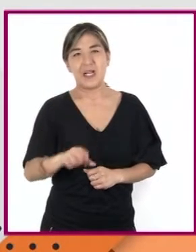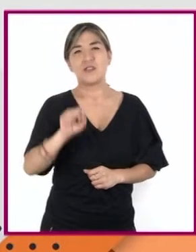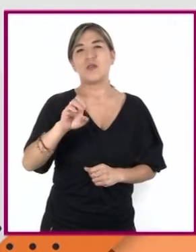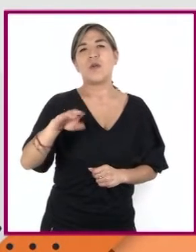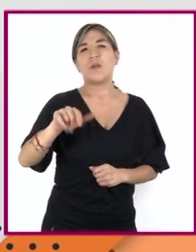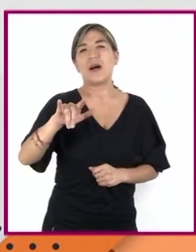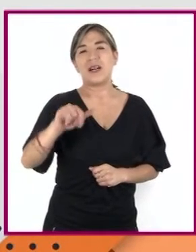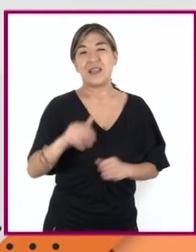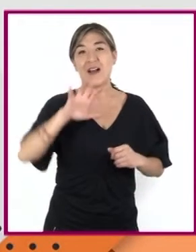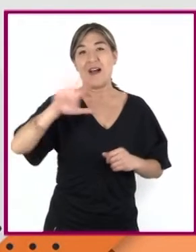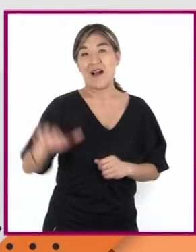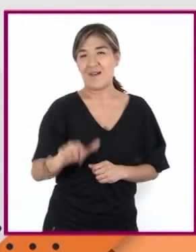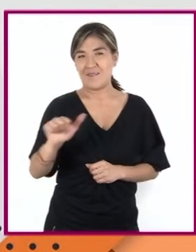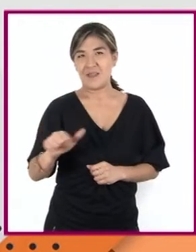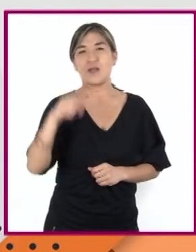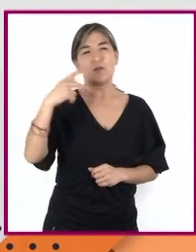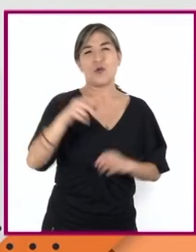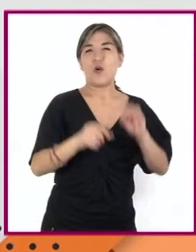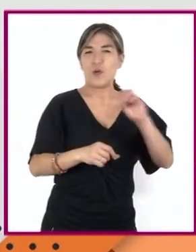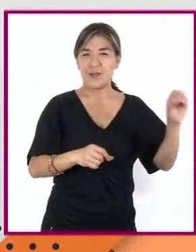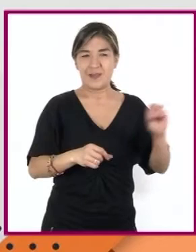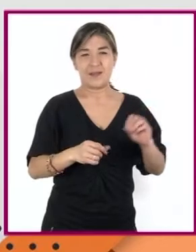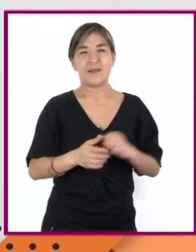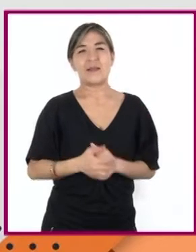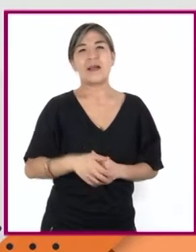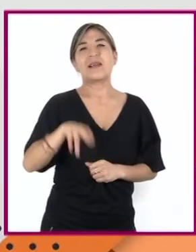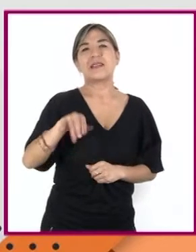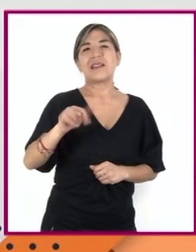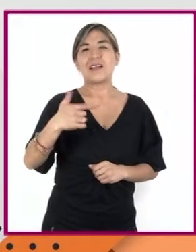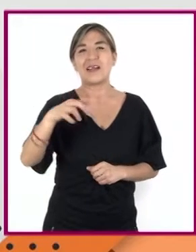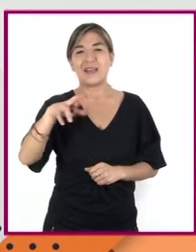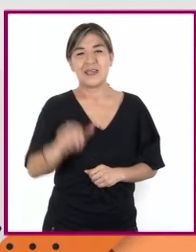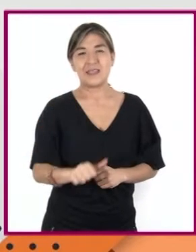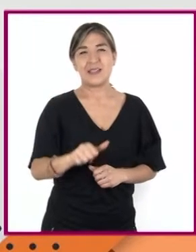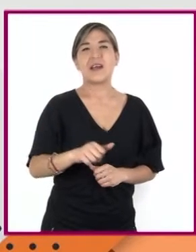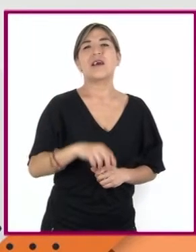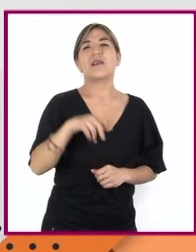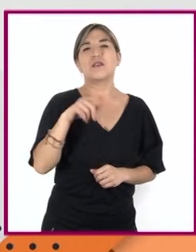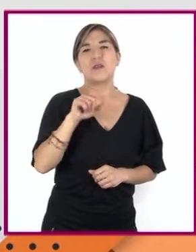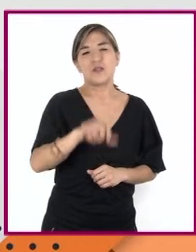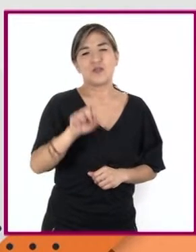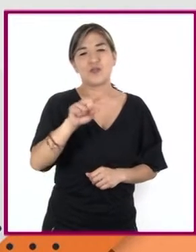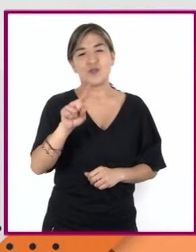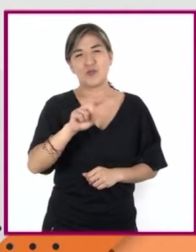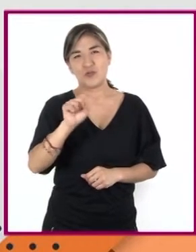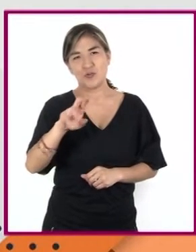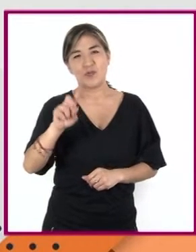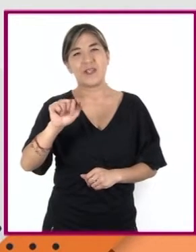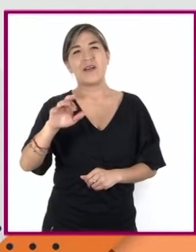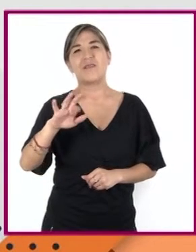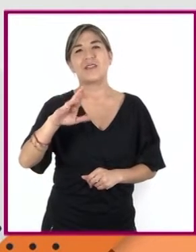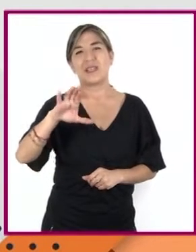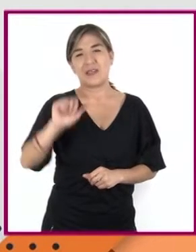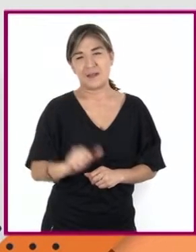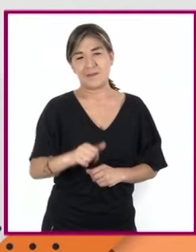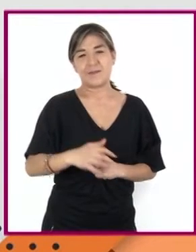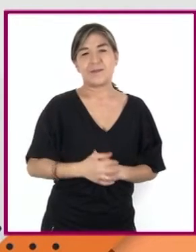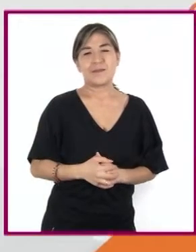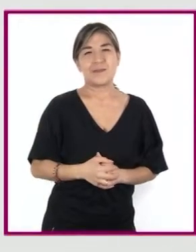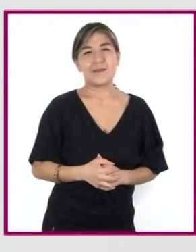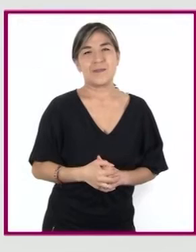Somalia, África Oriental, Nigeria, Costa de Oro, Rodesia, Sudáfrica y Sierra Leona.